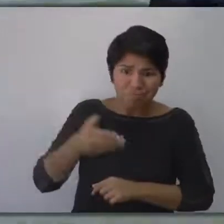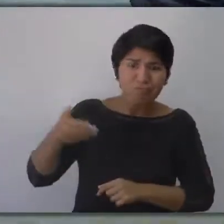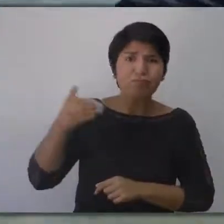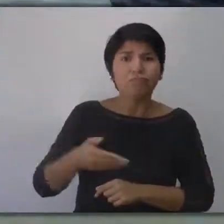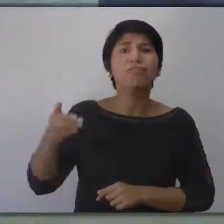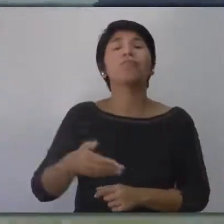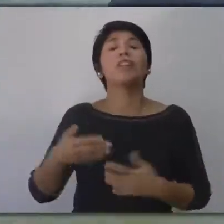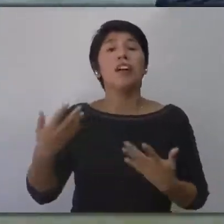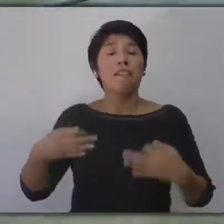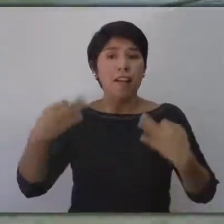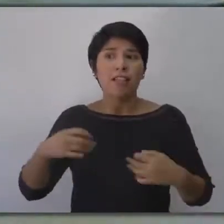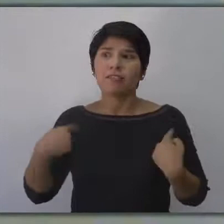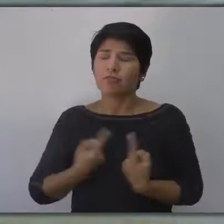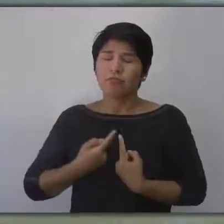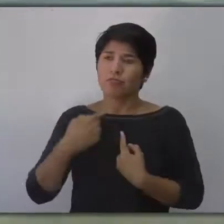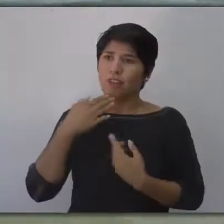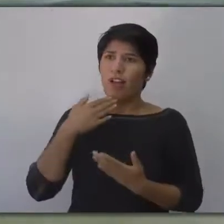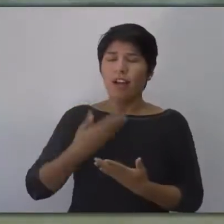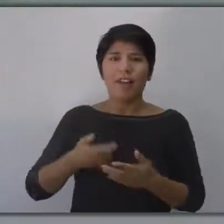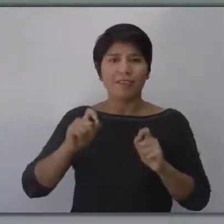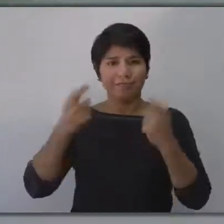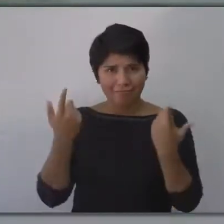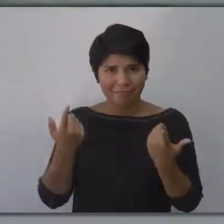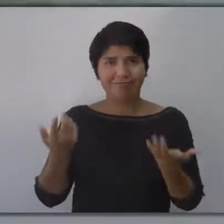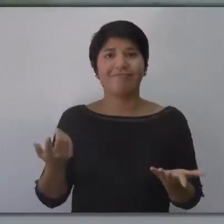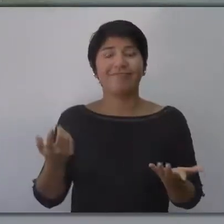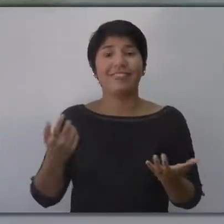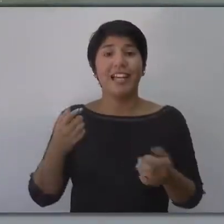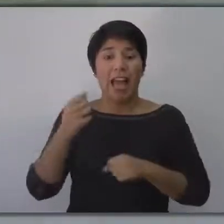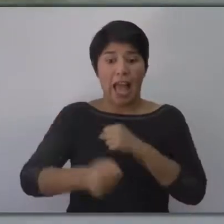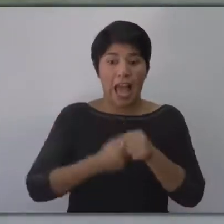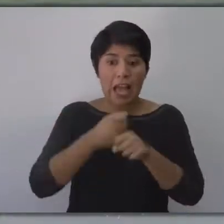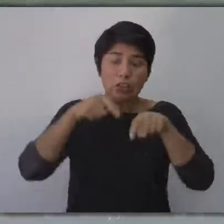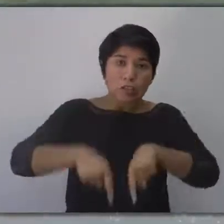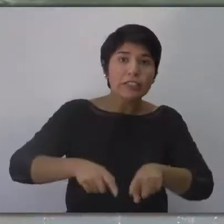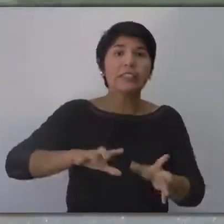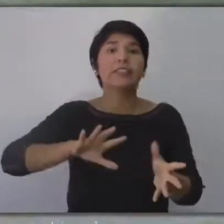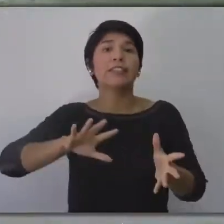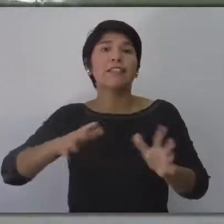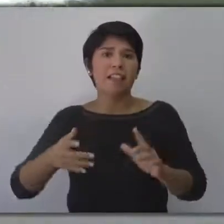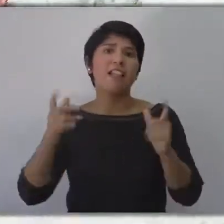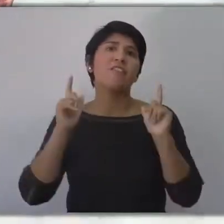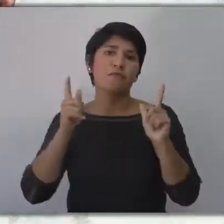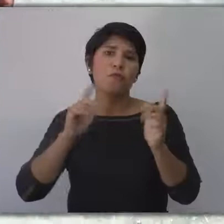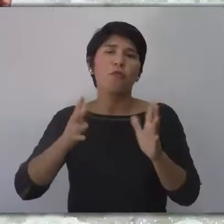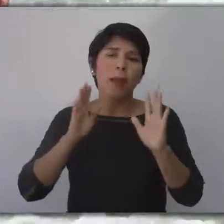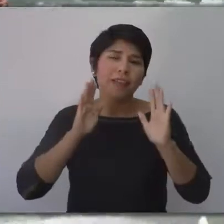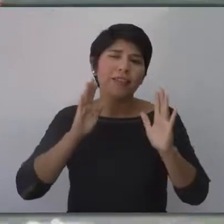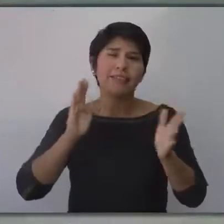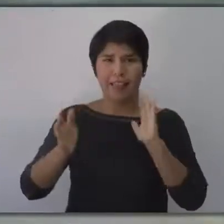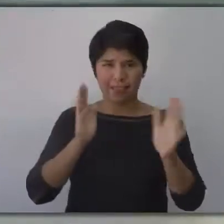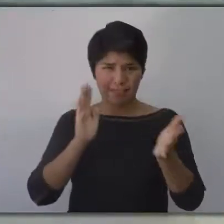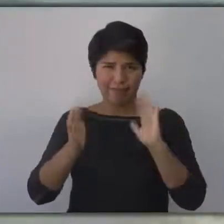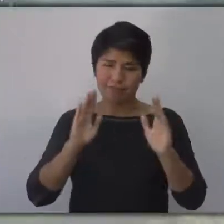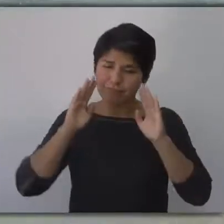y que la verdad que nos impactó. Este año, más bien, que fue un disfrute a